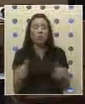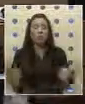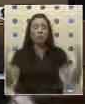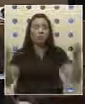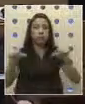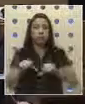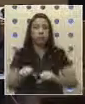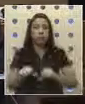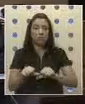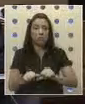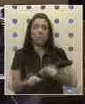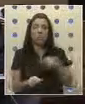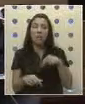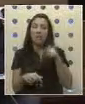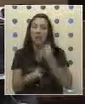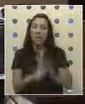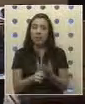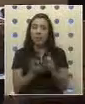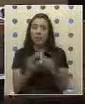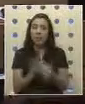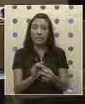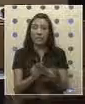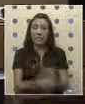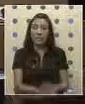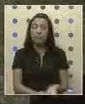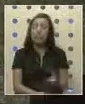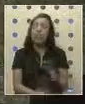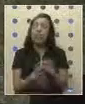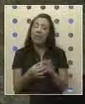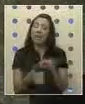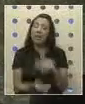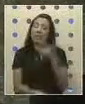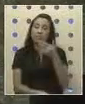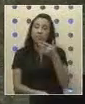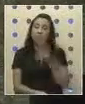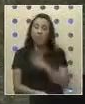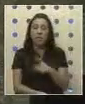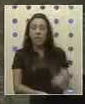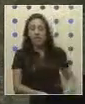que nos encontramos. Gracias, presidente, he dicho. Muchas gracias, diputado Díaz. Le ofrezco la palabra al diputado